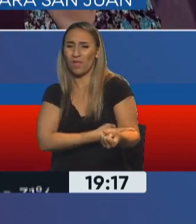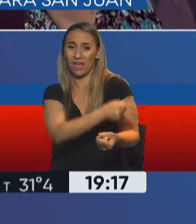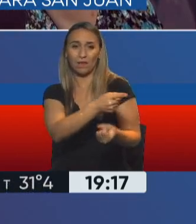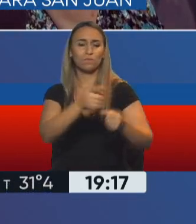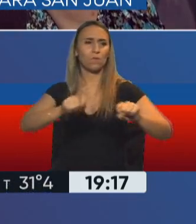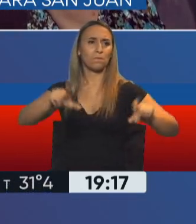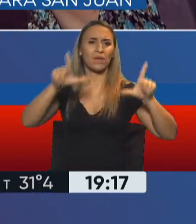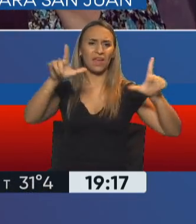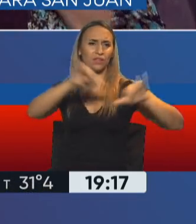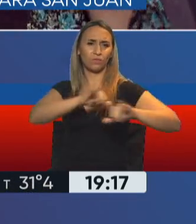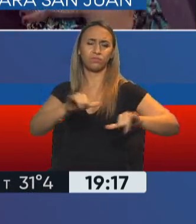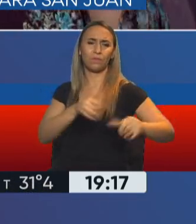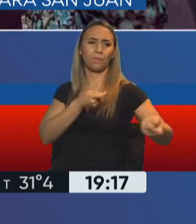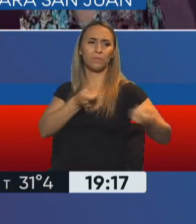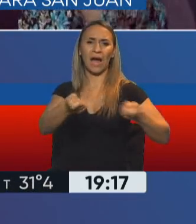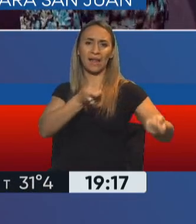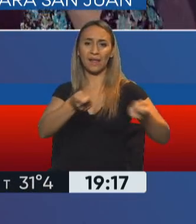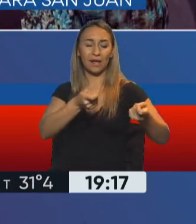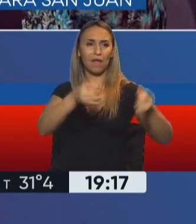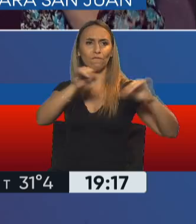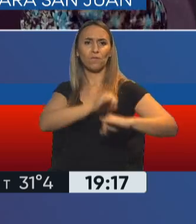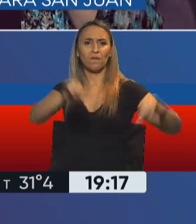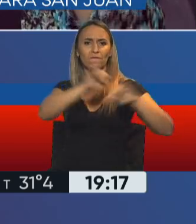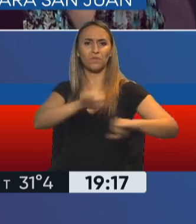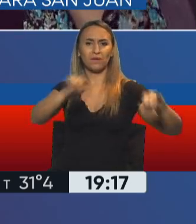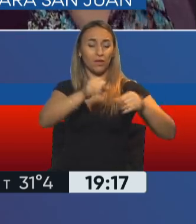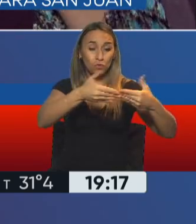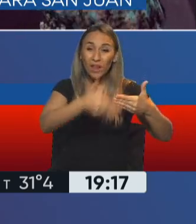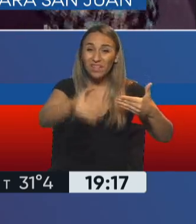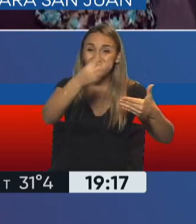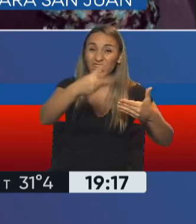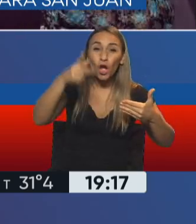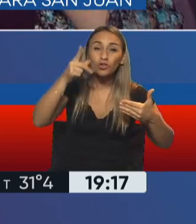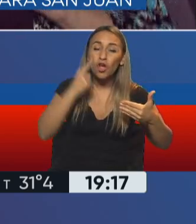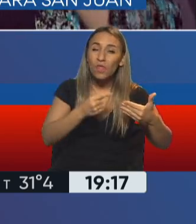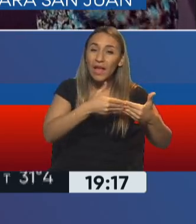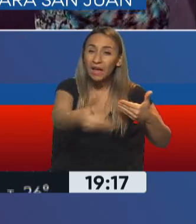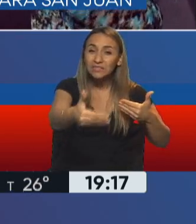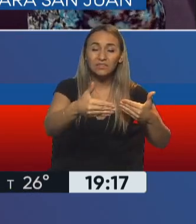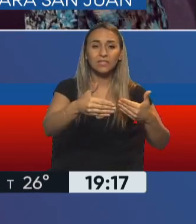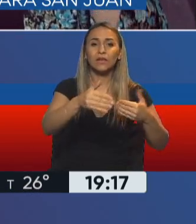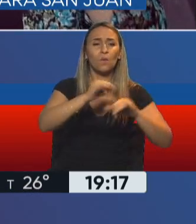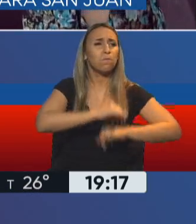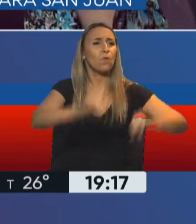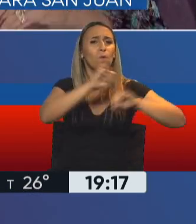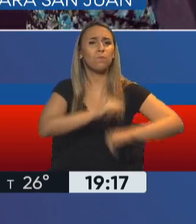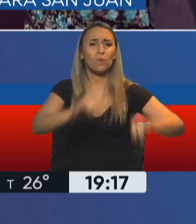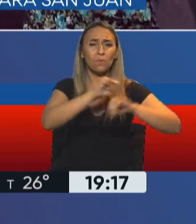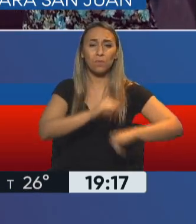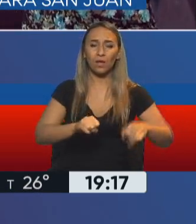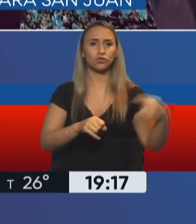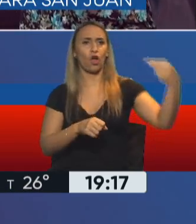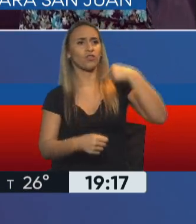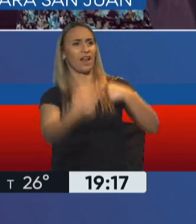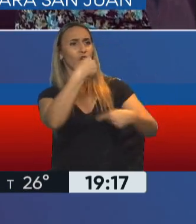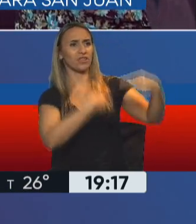mediático, medios hegemónicos bombardeándonos todos estos 28 días con presunto espionaje, sorpresivo llamado a